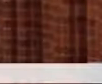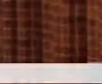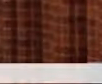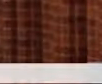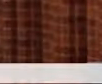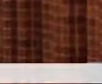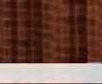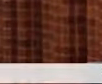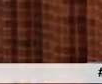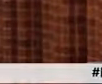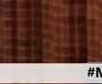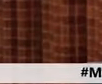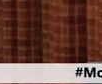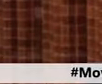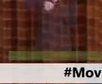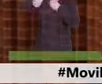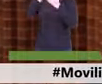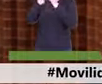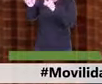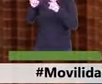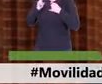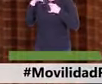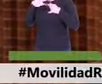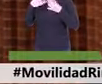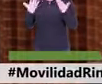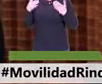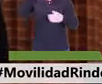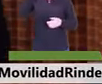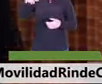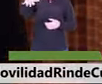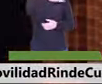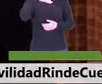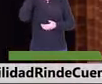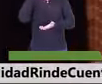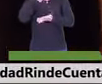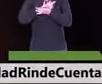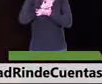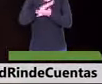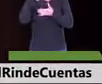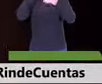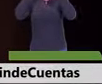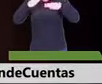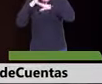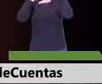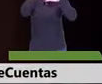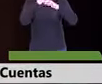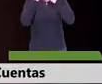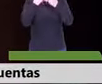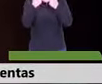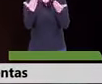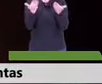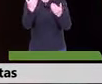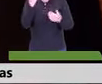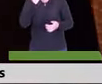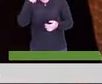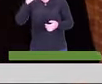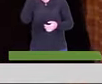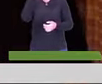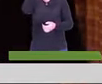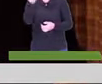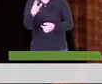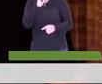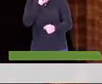necesitan movilizarse de manera tranquila, segura, pensar en estas personas que de pronto tienen alguna dificultad